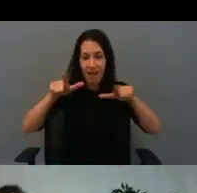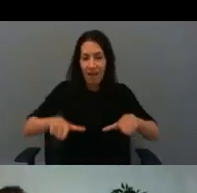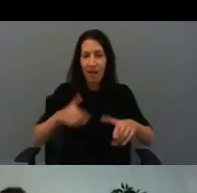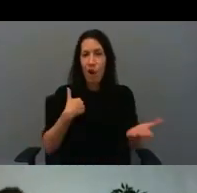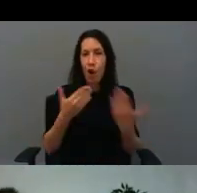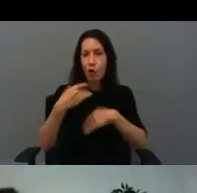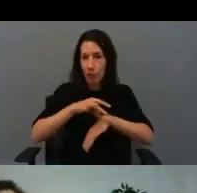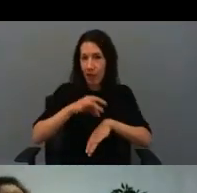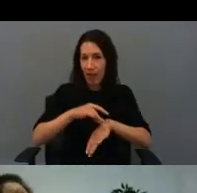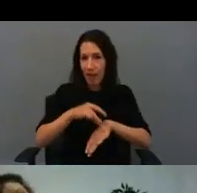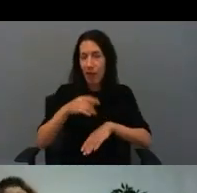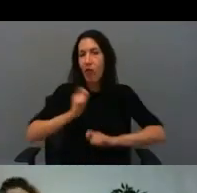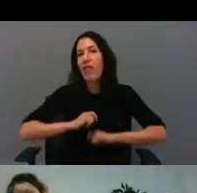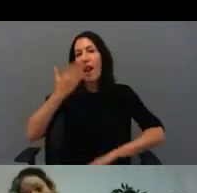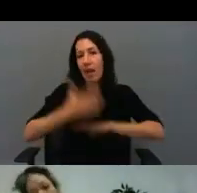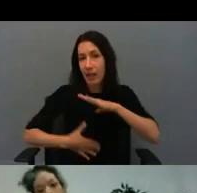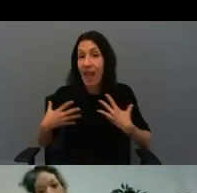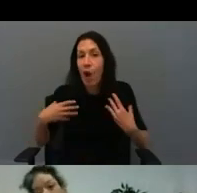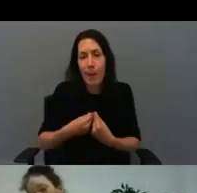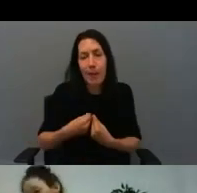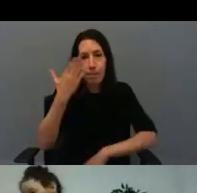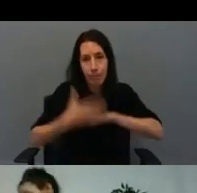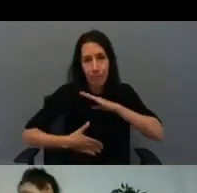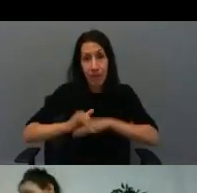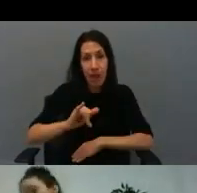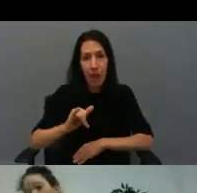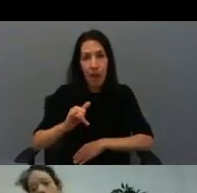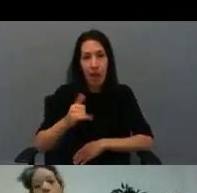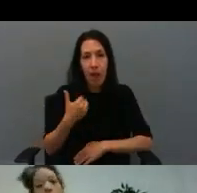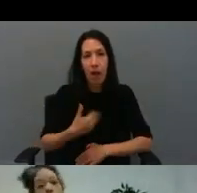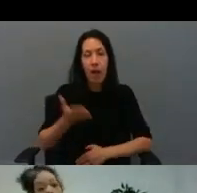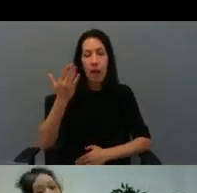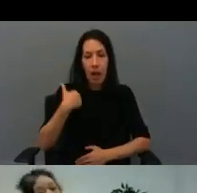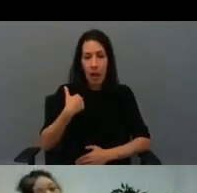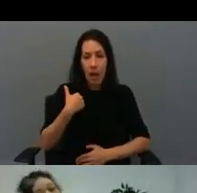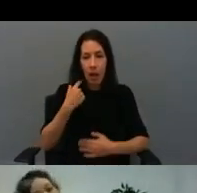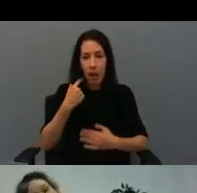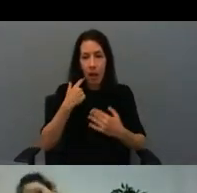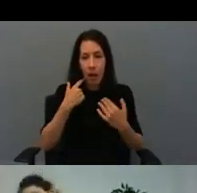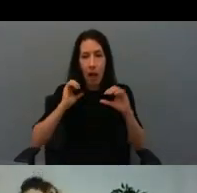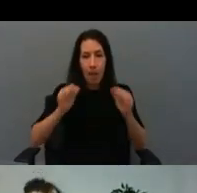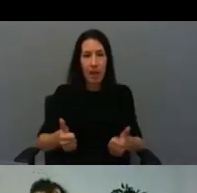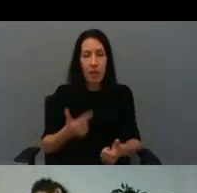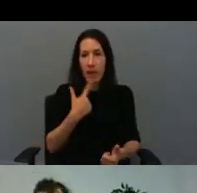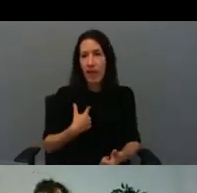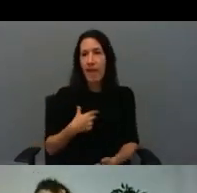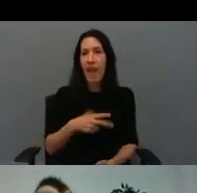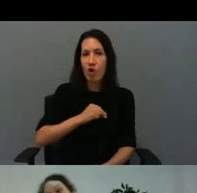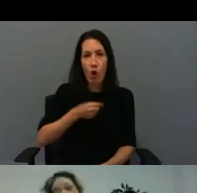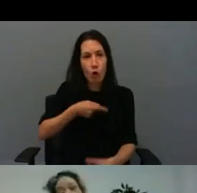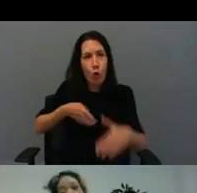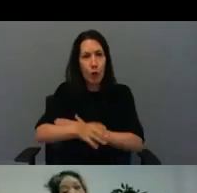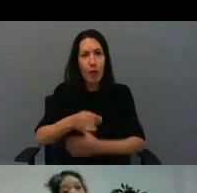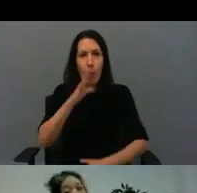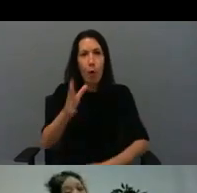de personas acompañantes. Y en un primer momento me trató muy, muy seca de no, tú no entras, porque sí,